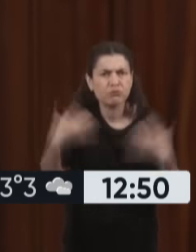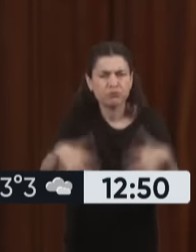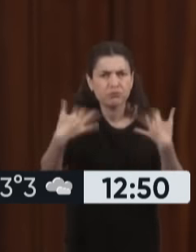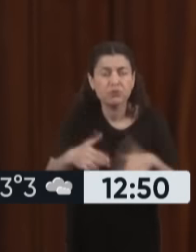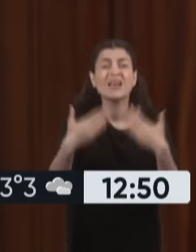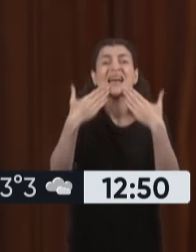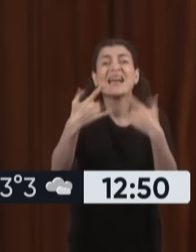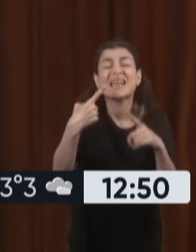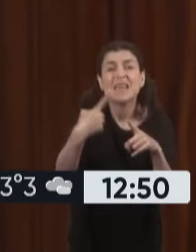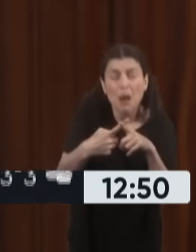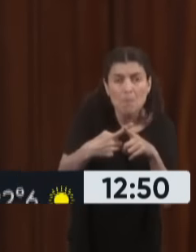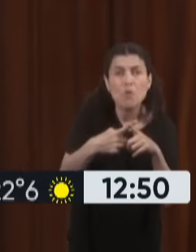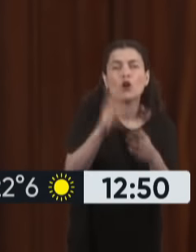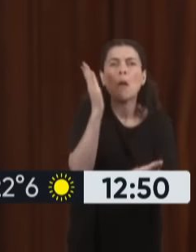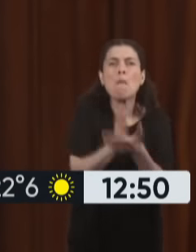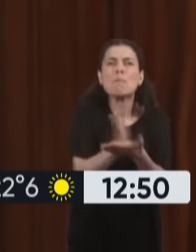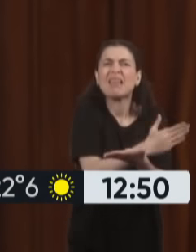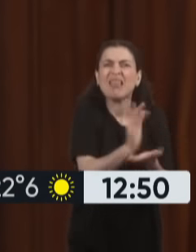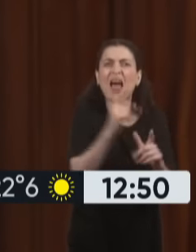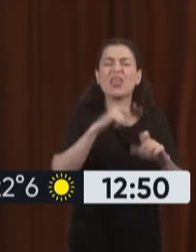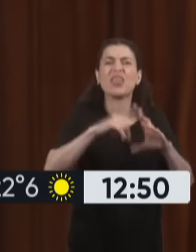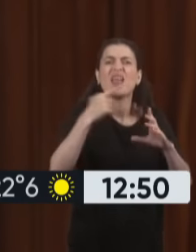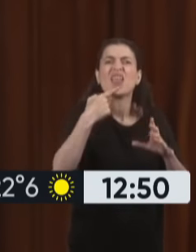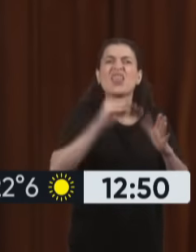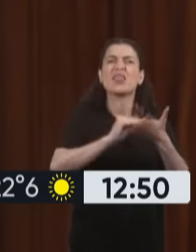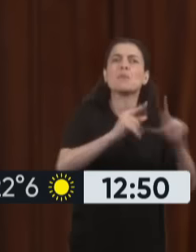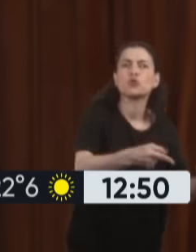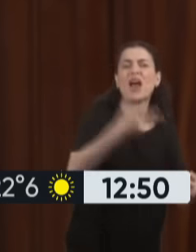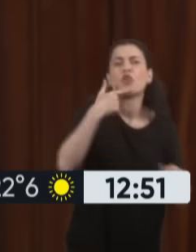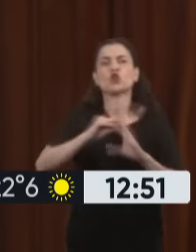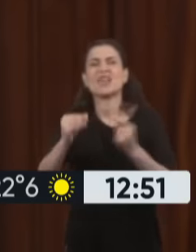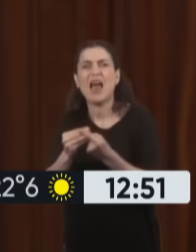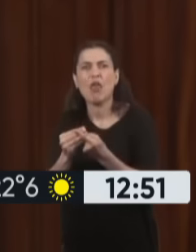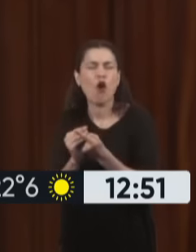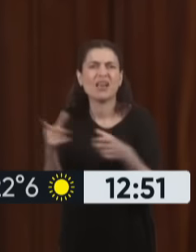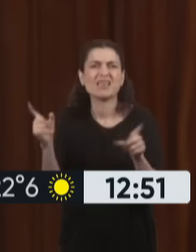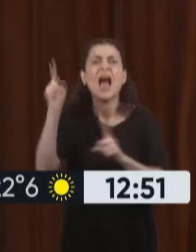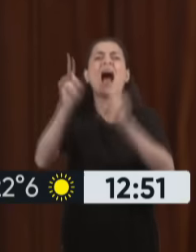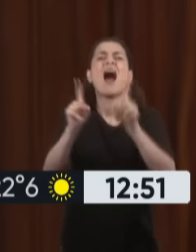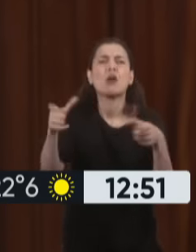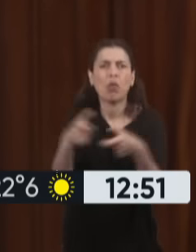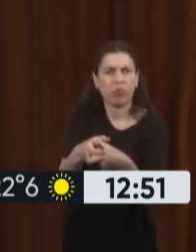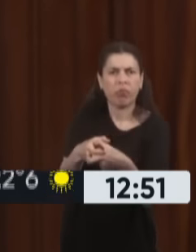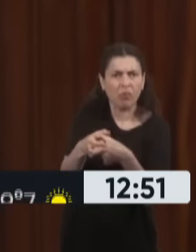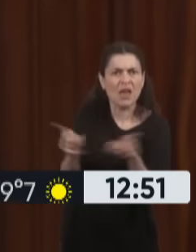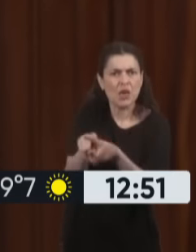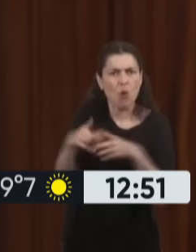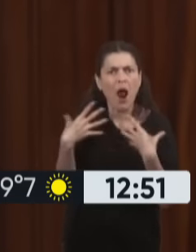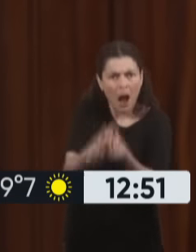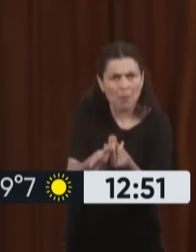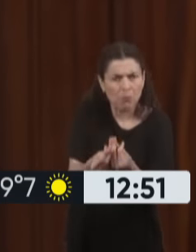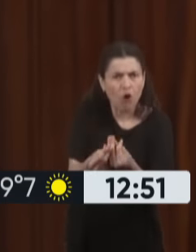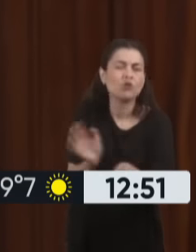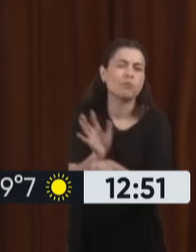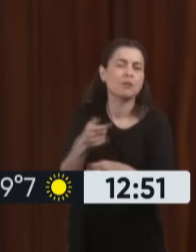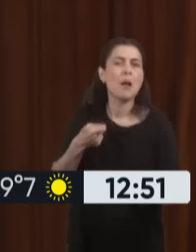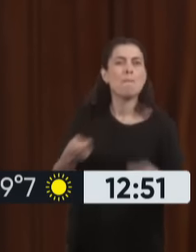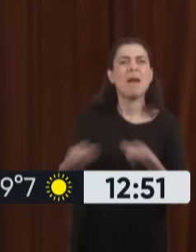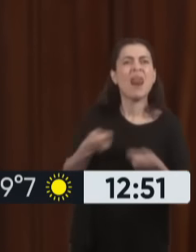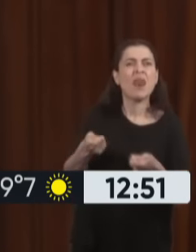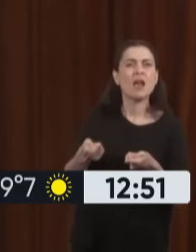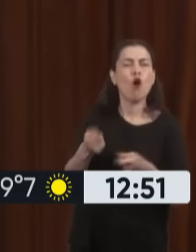de la Cámara de Diputados, con el 10% de la Cámara de Senadores. Vengan a decirme si eso no es gestión política. ¡Qué muñeca,